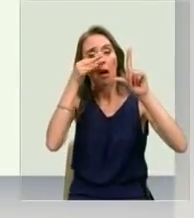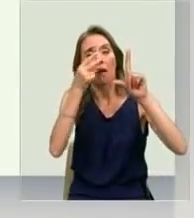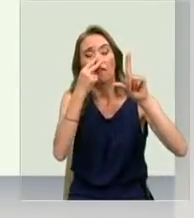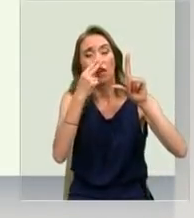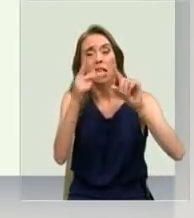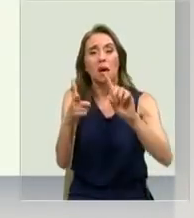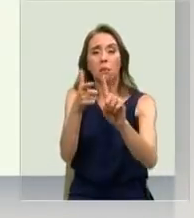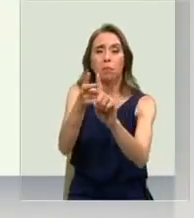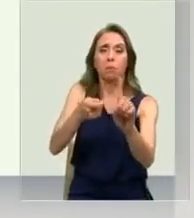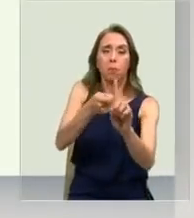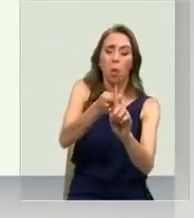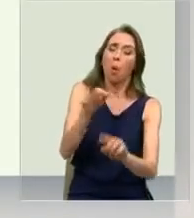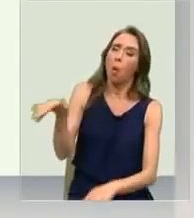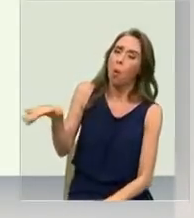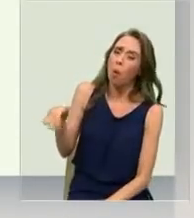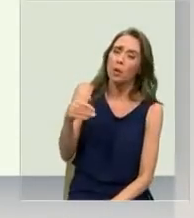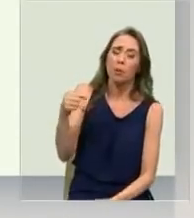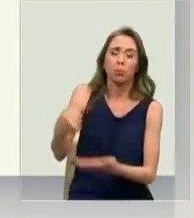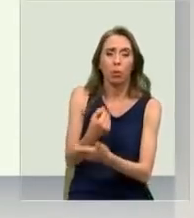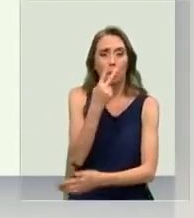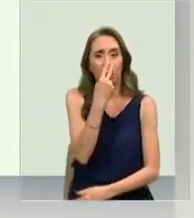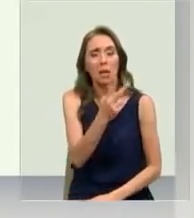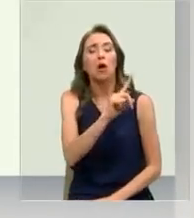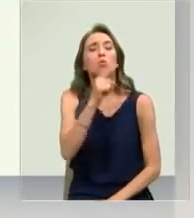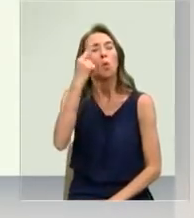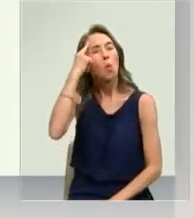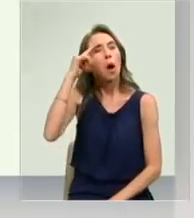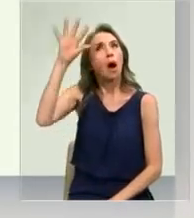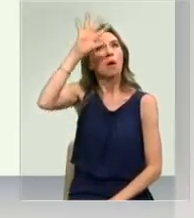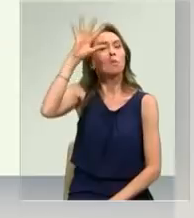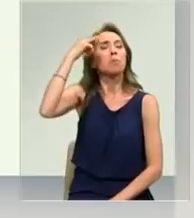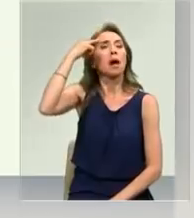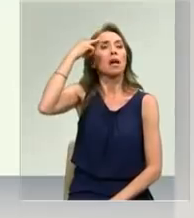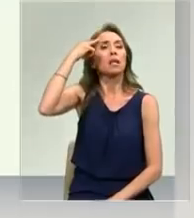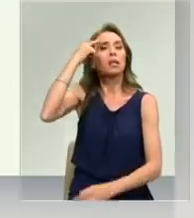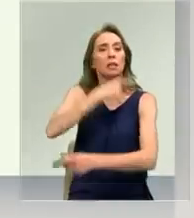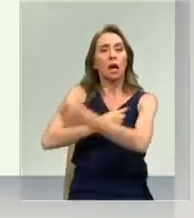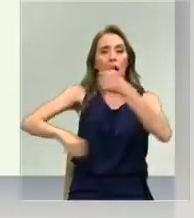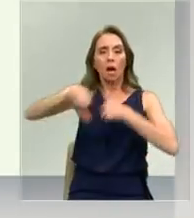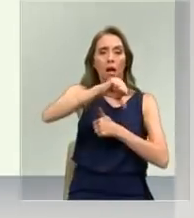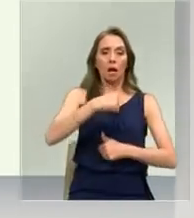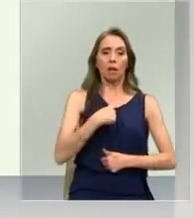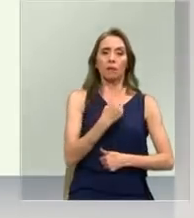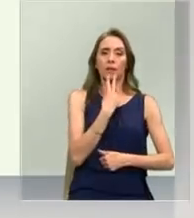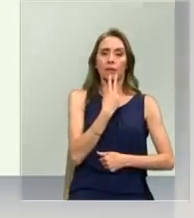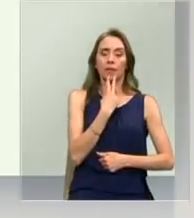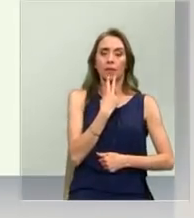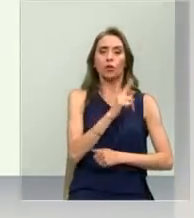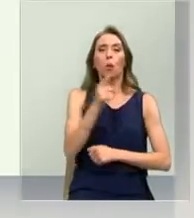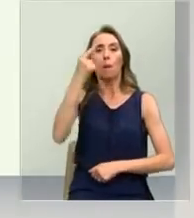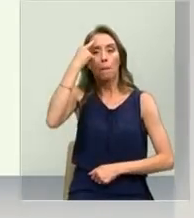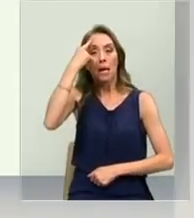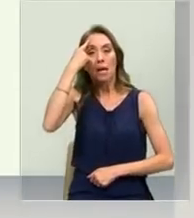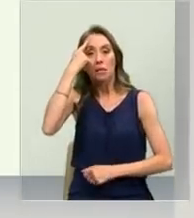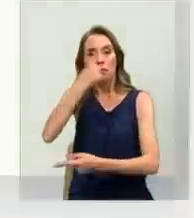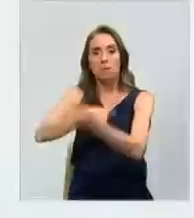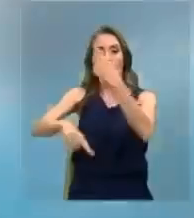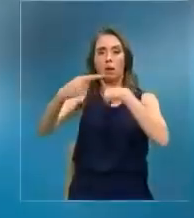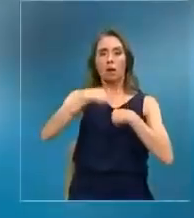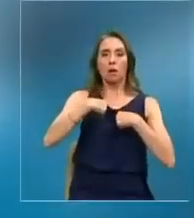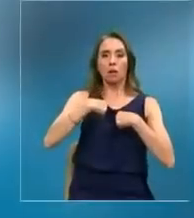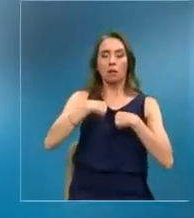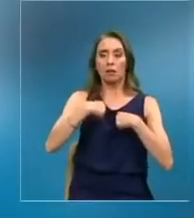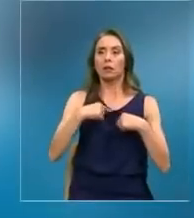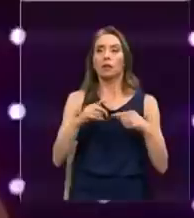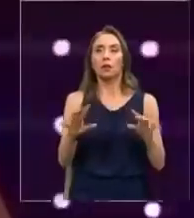y decía, pucha, mira. Pero uno nunca piensa que va a estar de este lado. Uno nunca piensa que las cosas le van a pasar a uno.